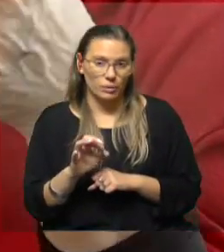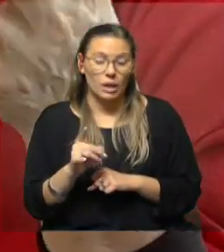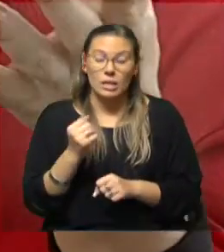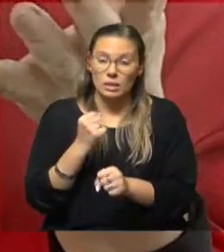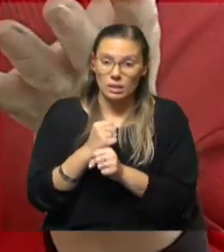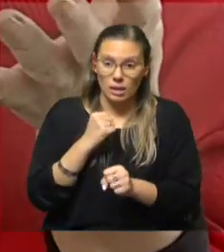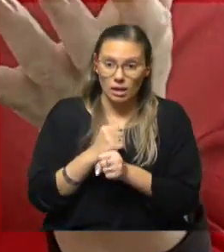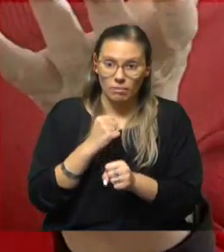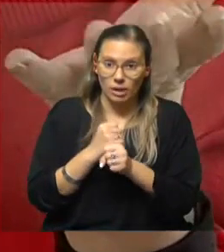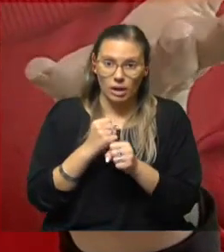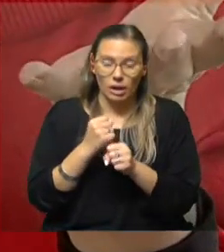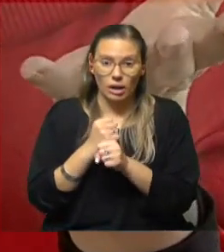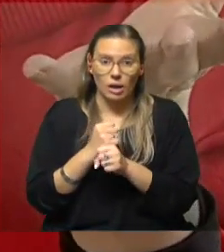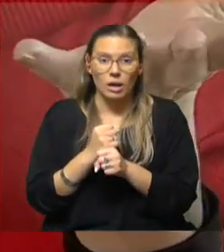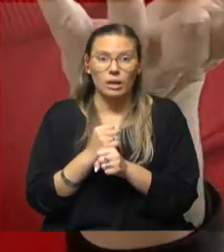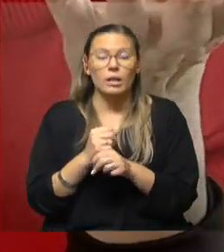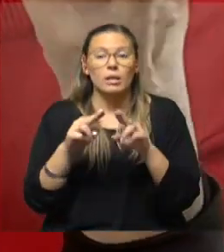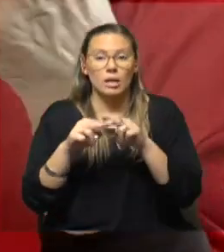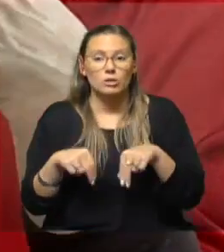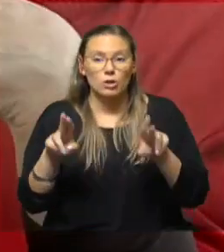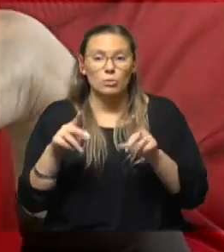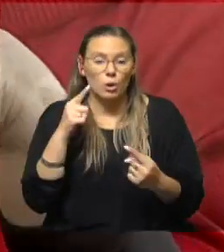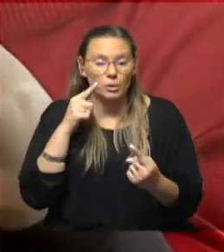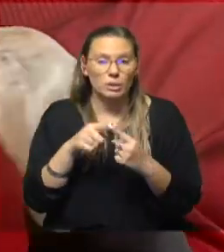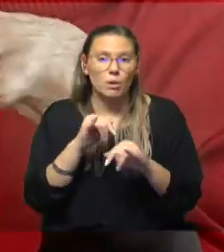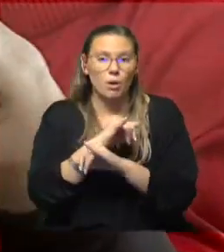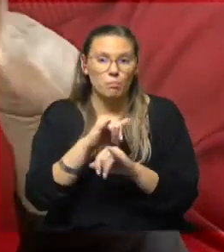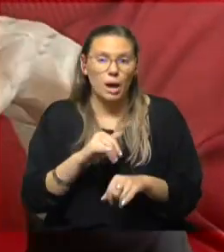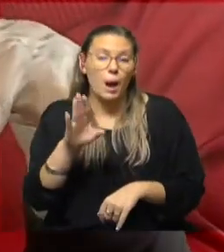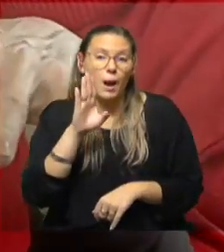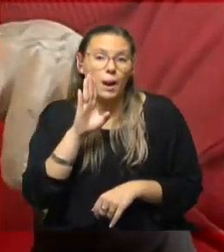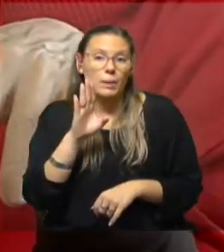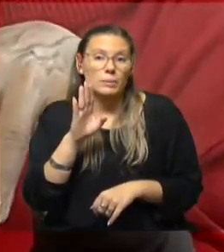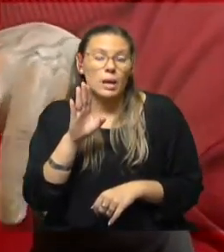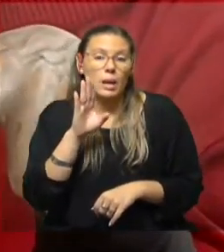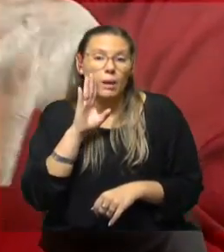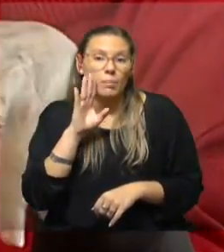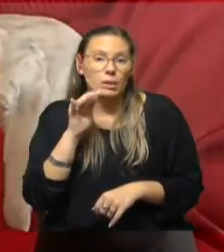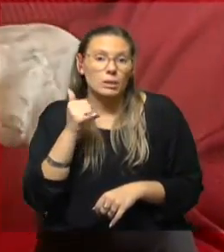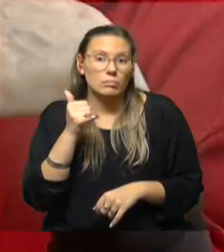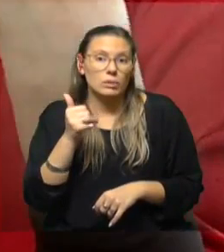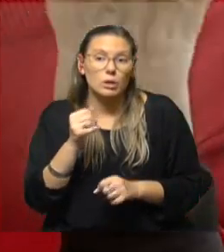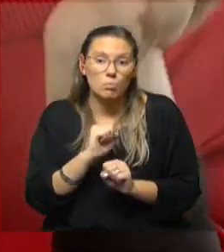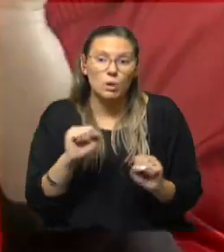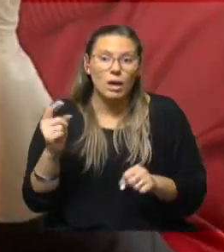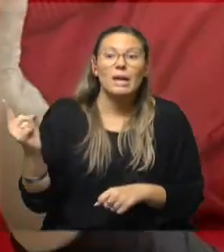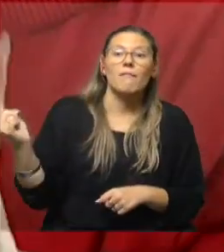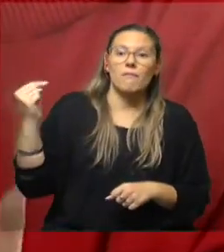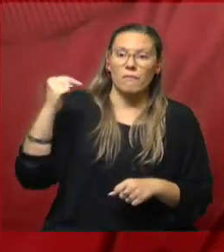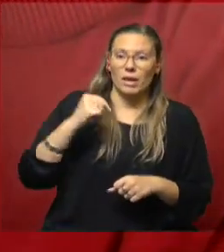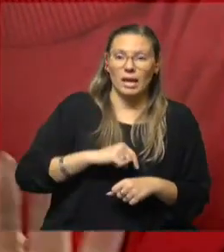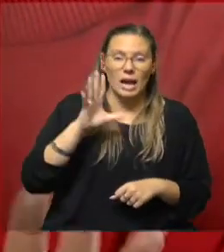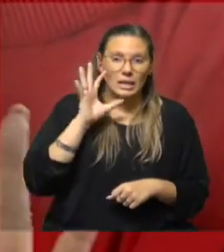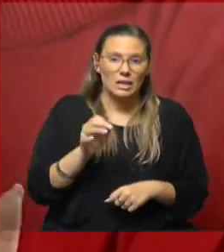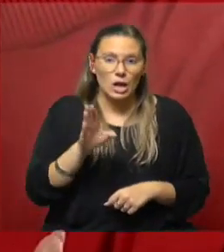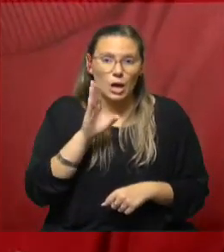trabaja en Naciones Unidas por la paz. La madre le hace un llamado feroz y logra que venga porque ya cree que la